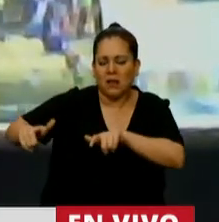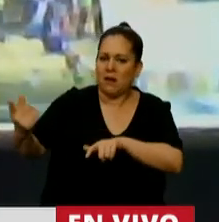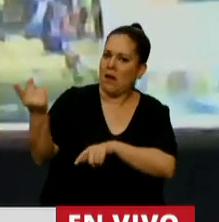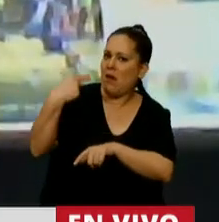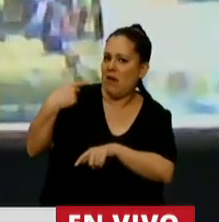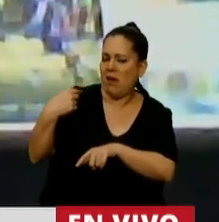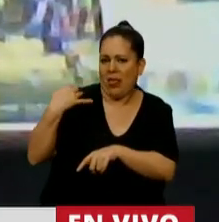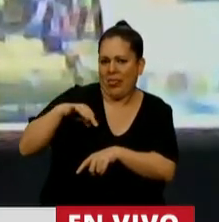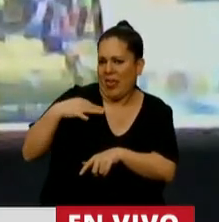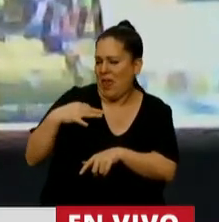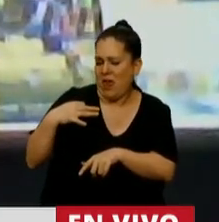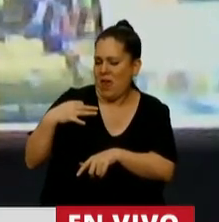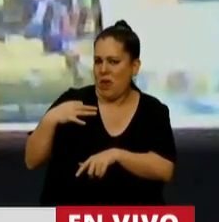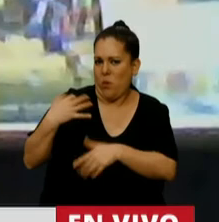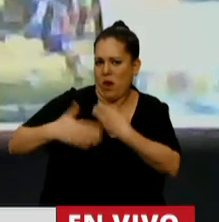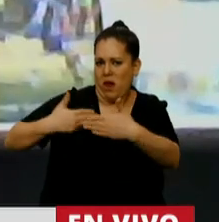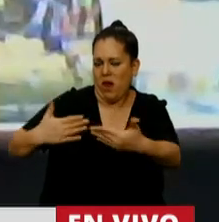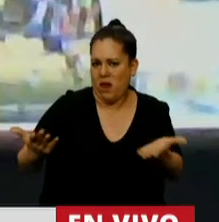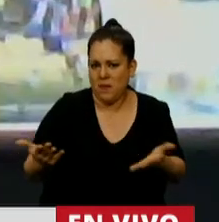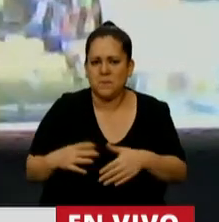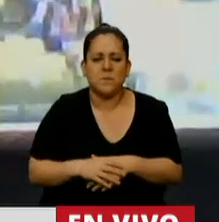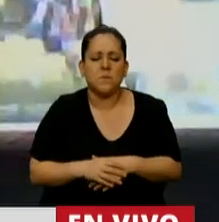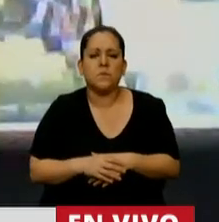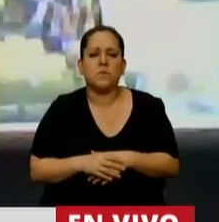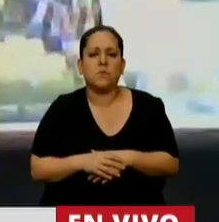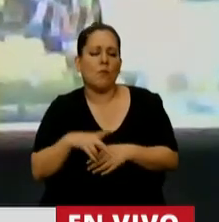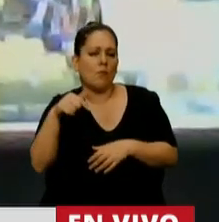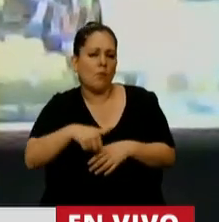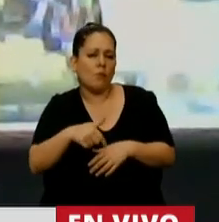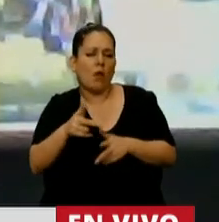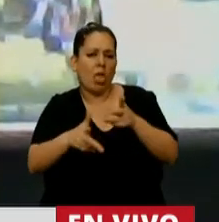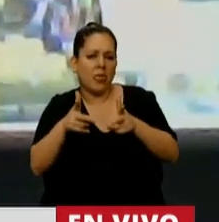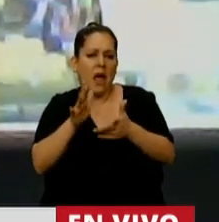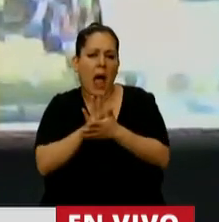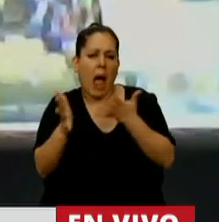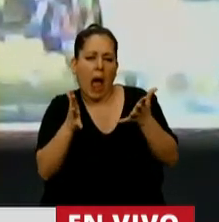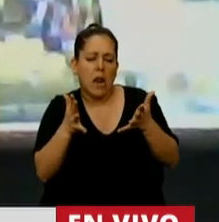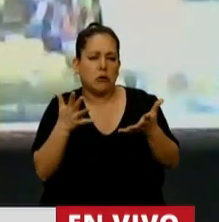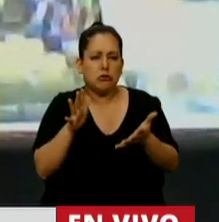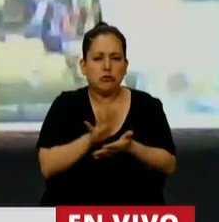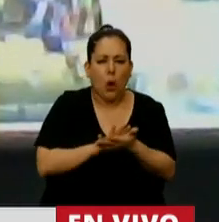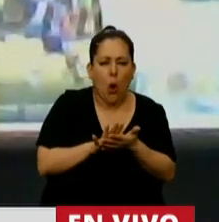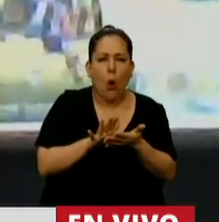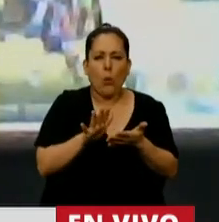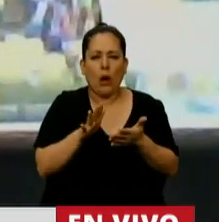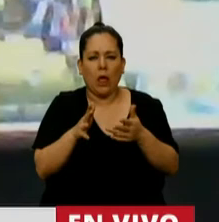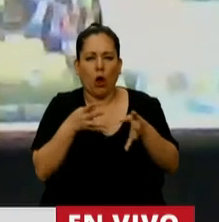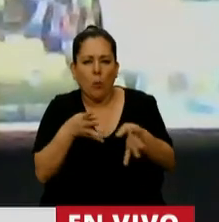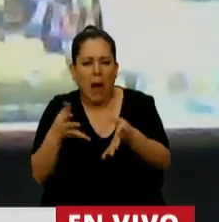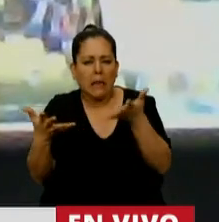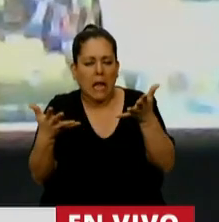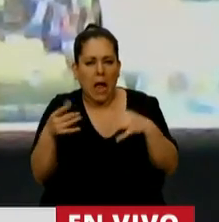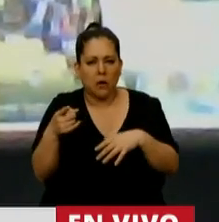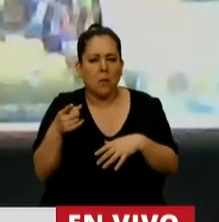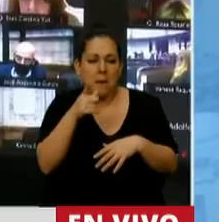de cantar sobre algún combate. Yo creo que es hora de que verdaderamente